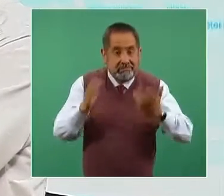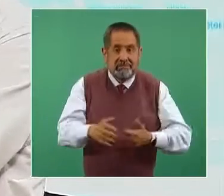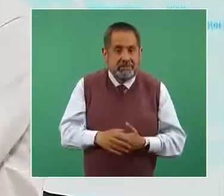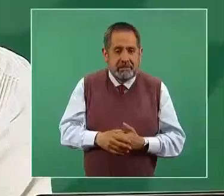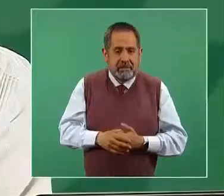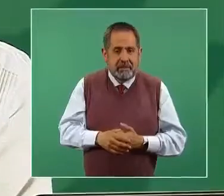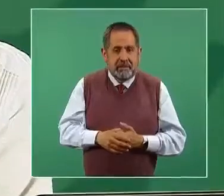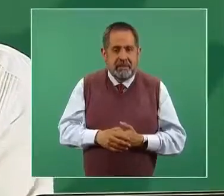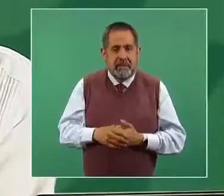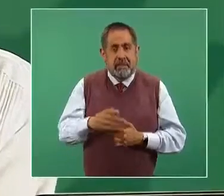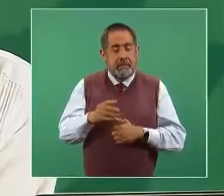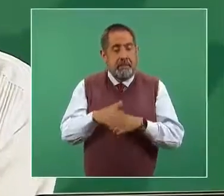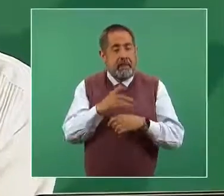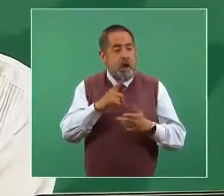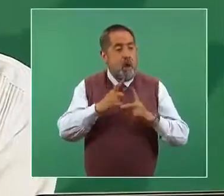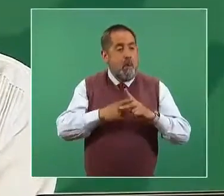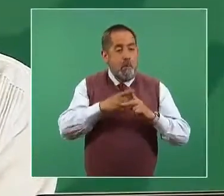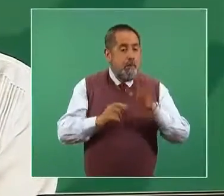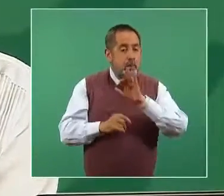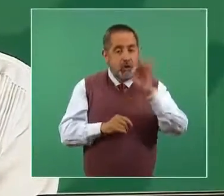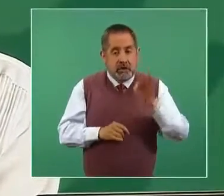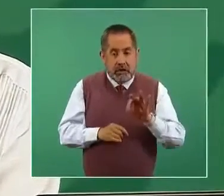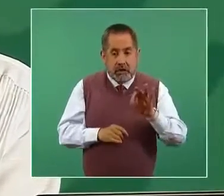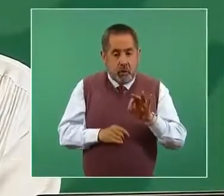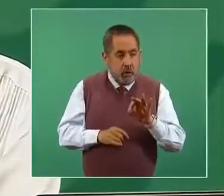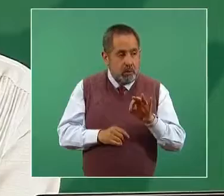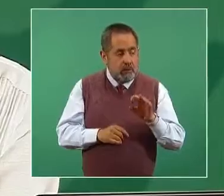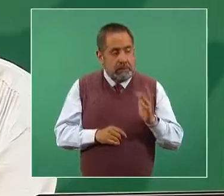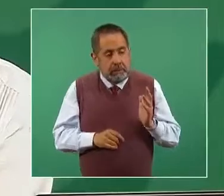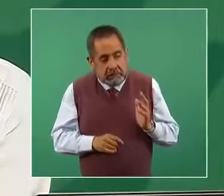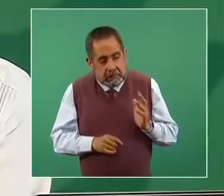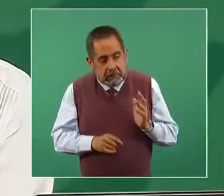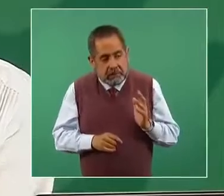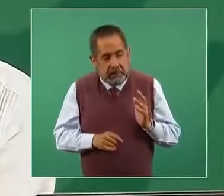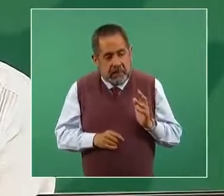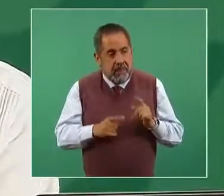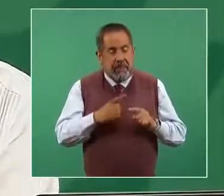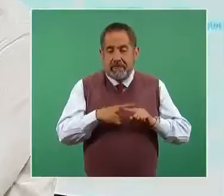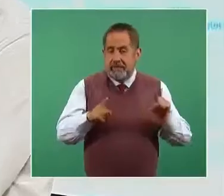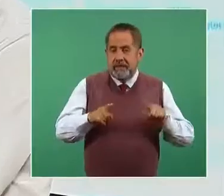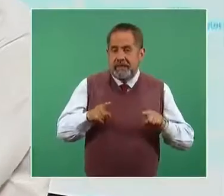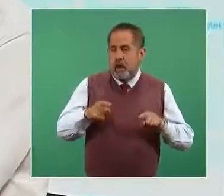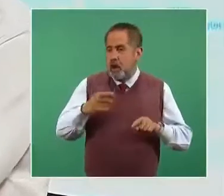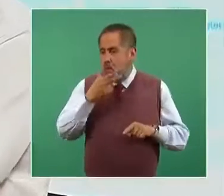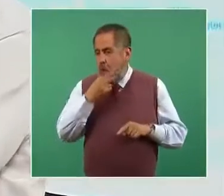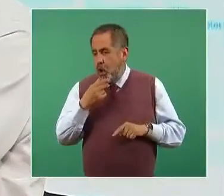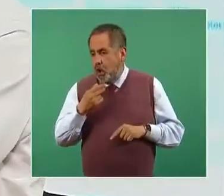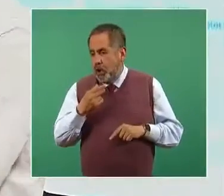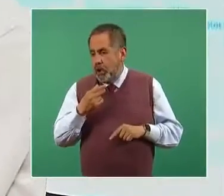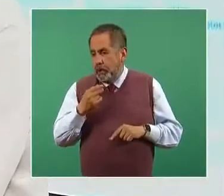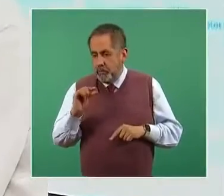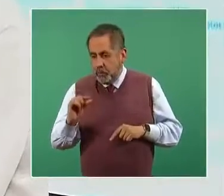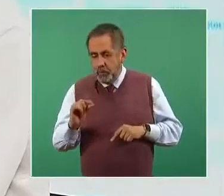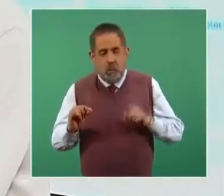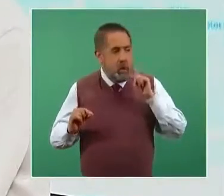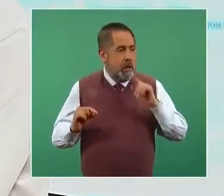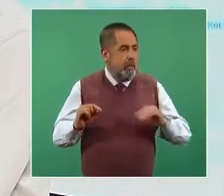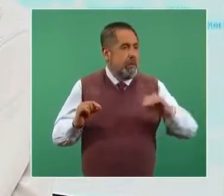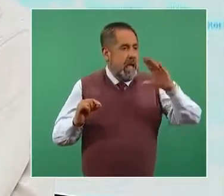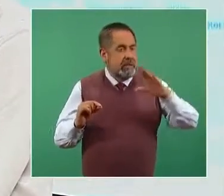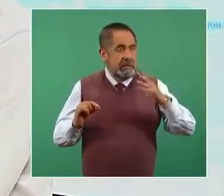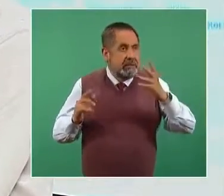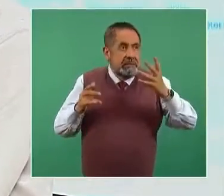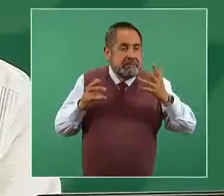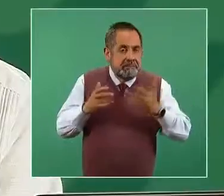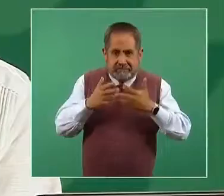que el porcentaje de SAVIs difiriera entre mujeres y hombres, podríamos decir ya de manera más clara